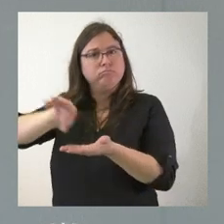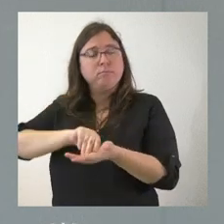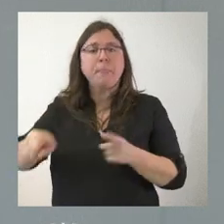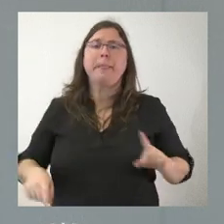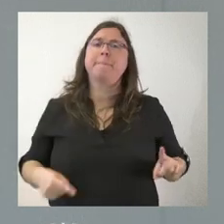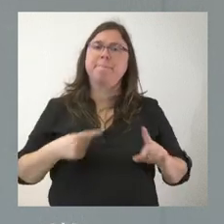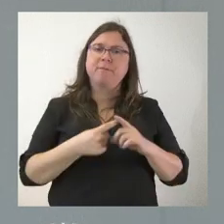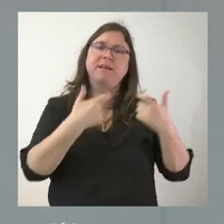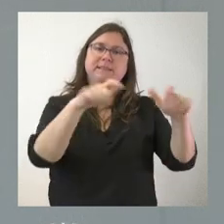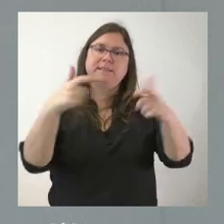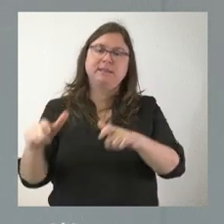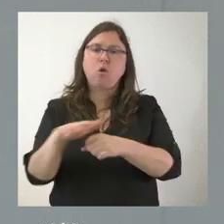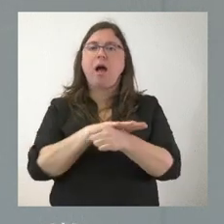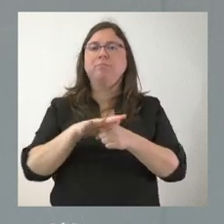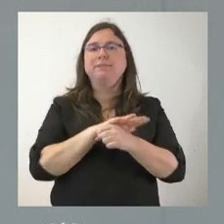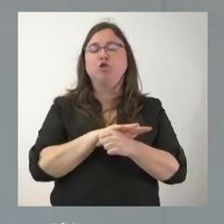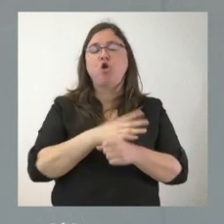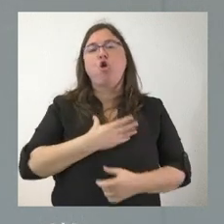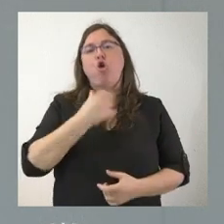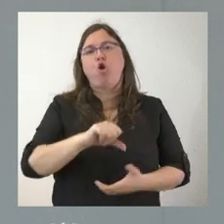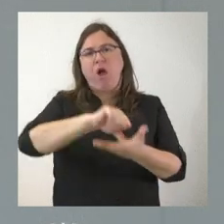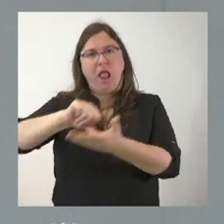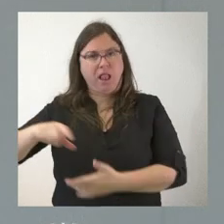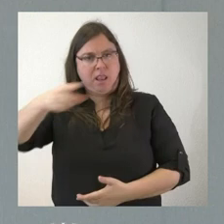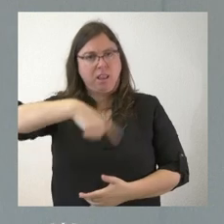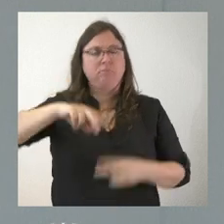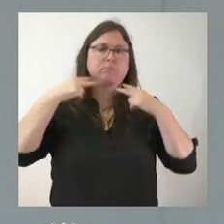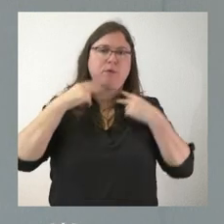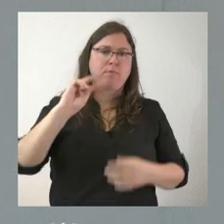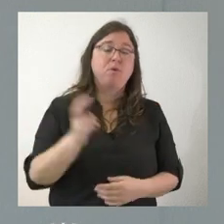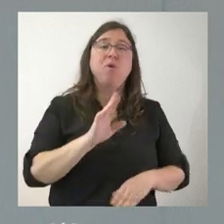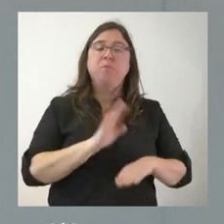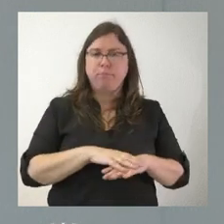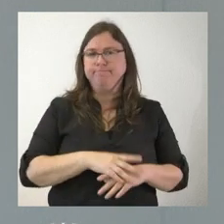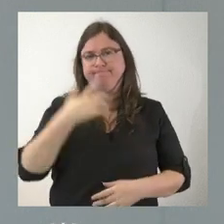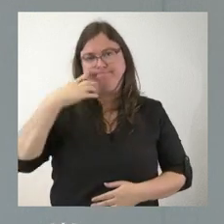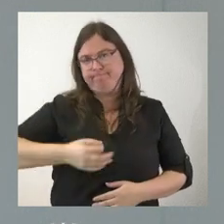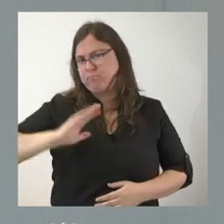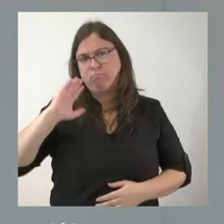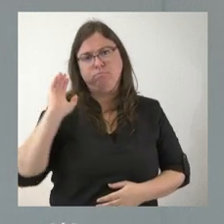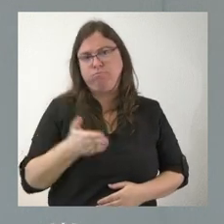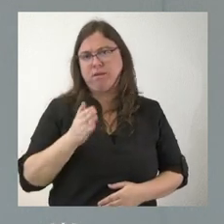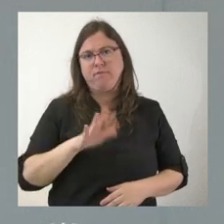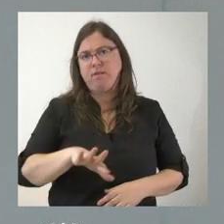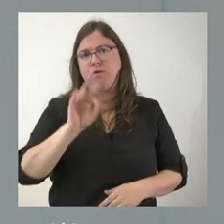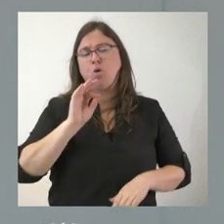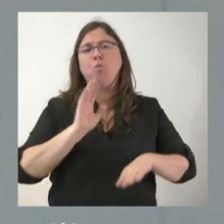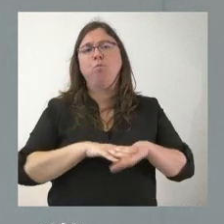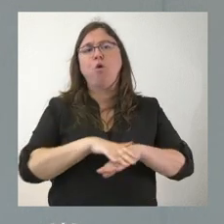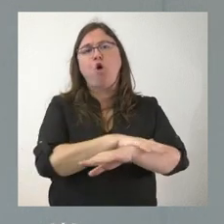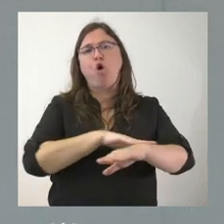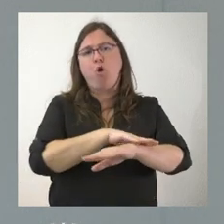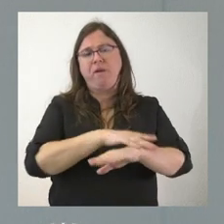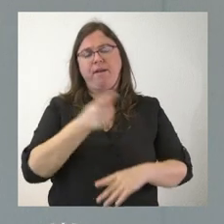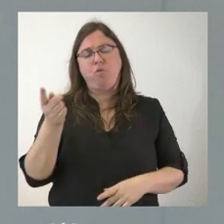los distintos sectores de ámbito local porque lógicamente es verdad lo que usted dice que hay un perjuicio en estas decisiones causadas por el gobierno